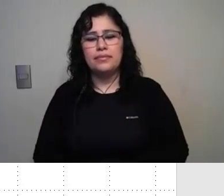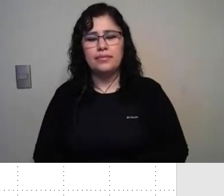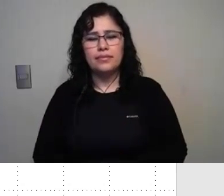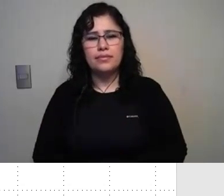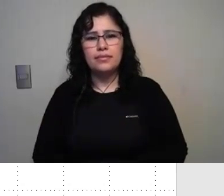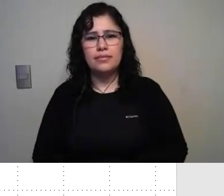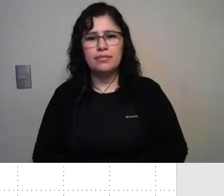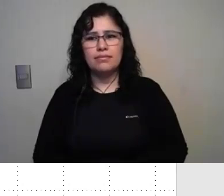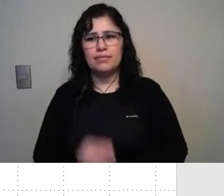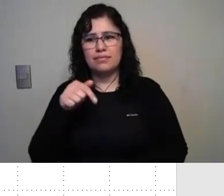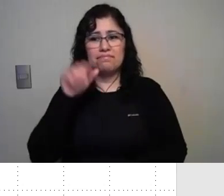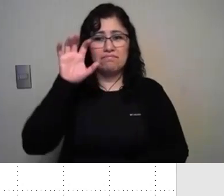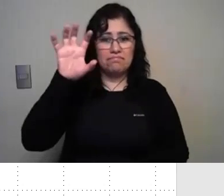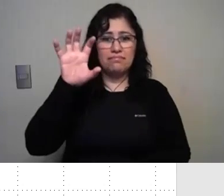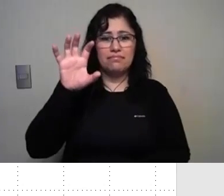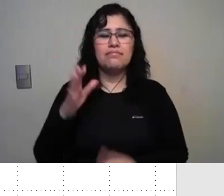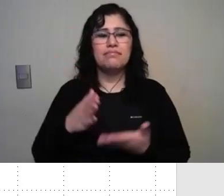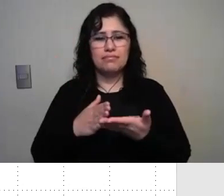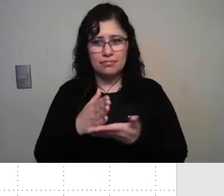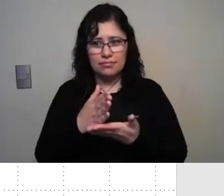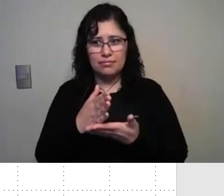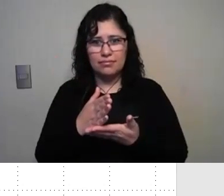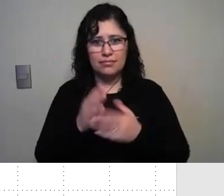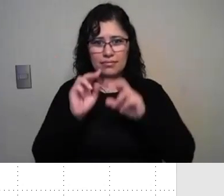de esta asignatura. Vamos a comenzar con